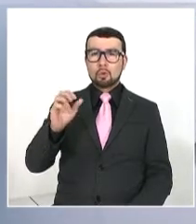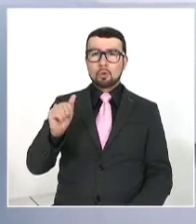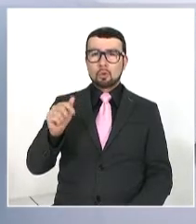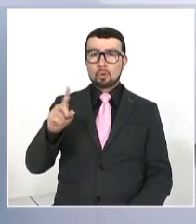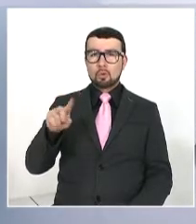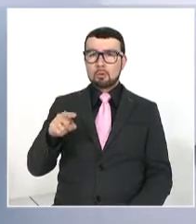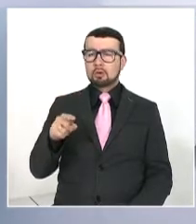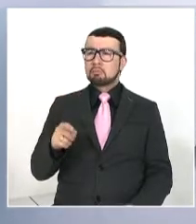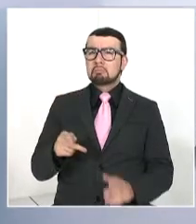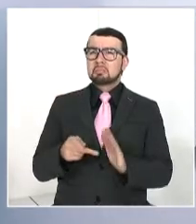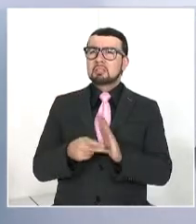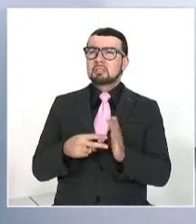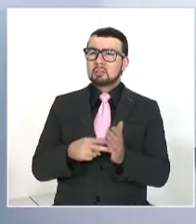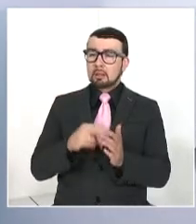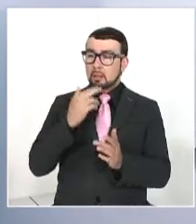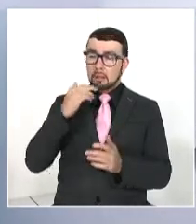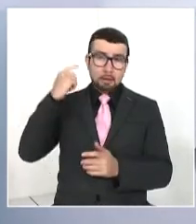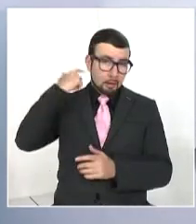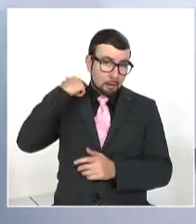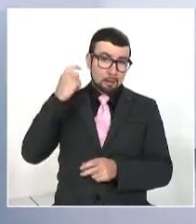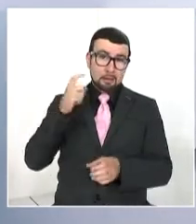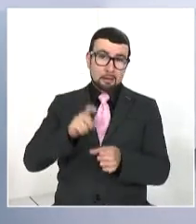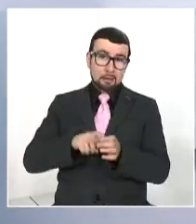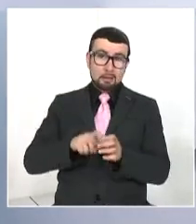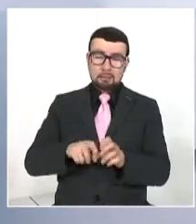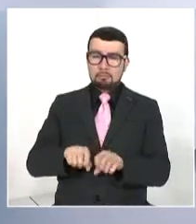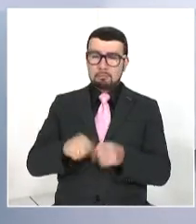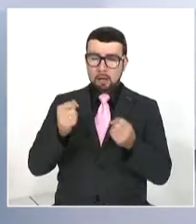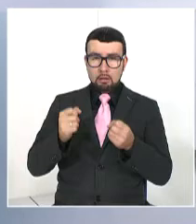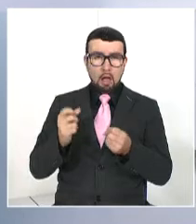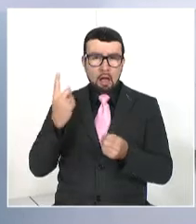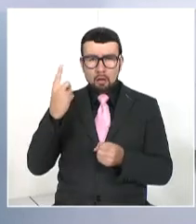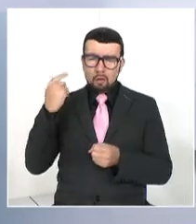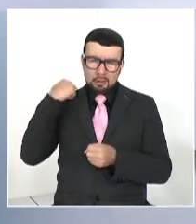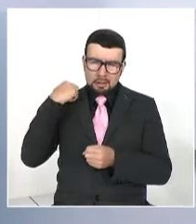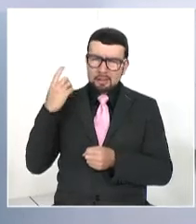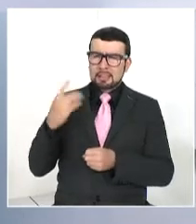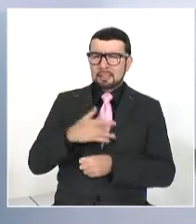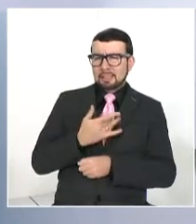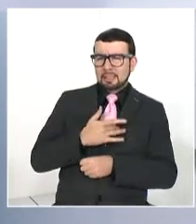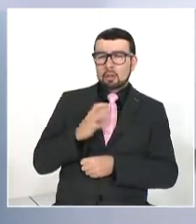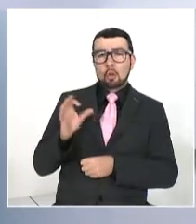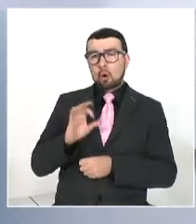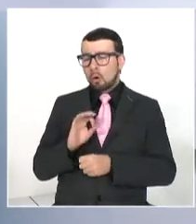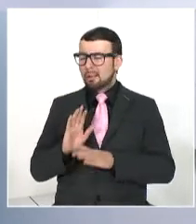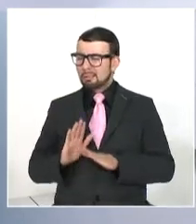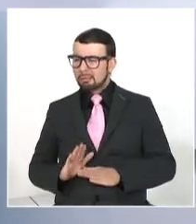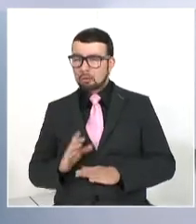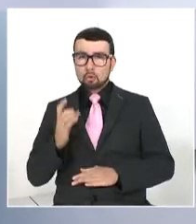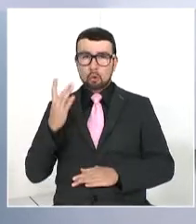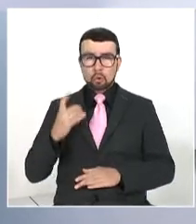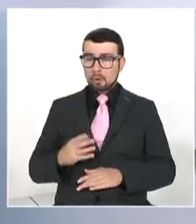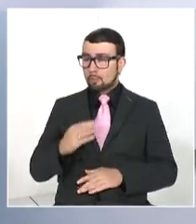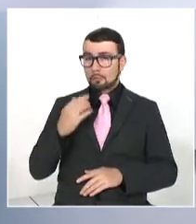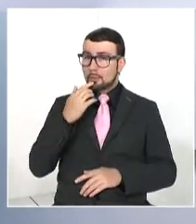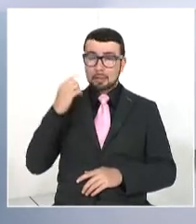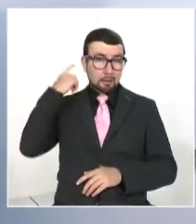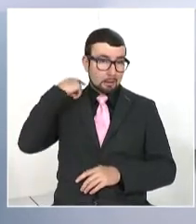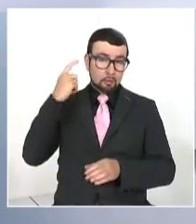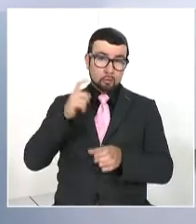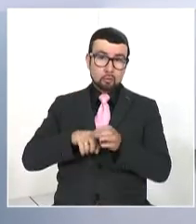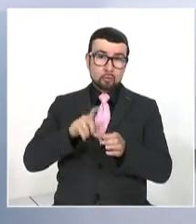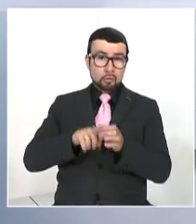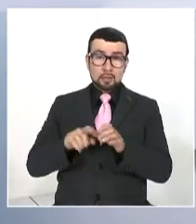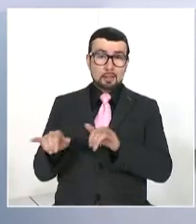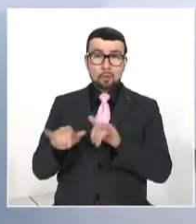lesión, digamos, de columna vertebral. Si en una parte siente más que la otra, porque es, digamos, el cable que hace parte de